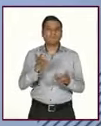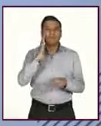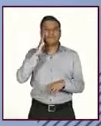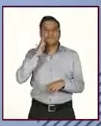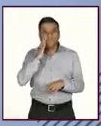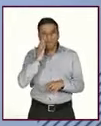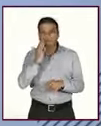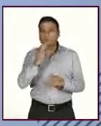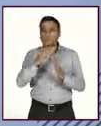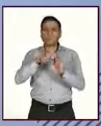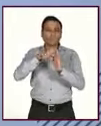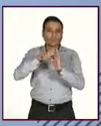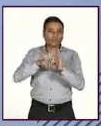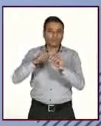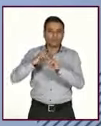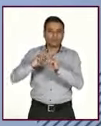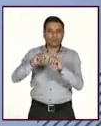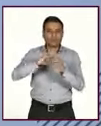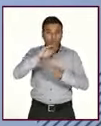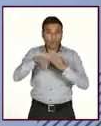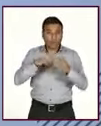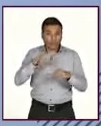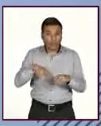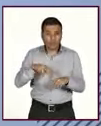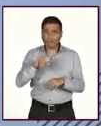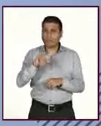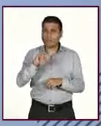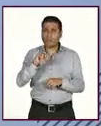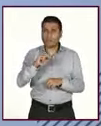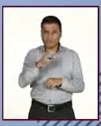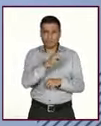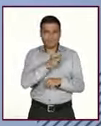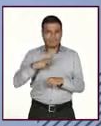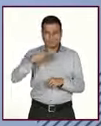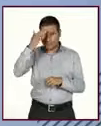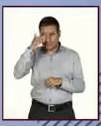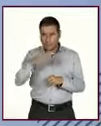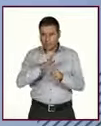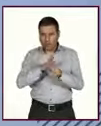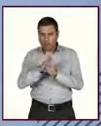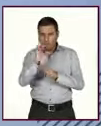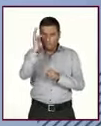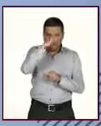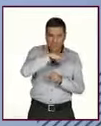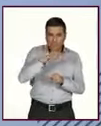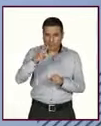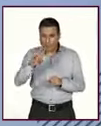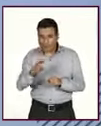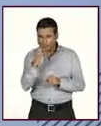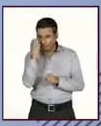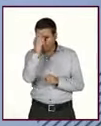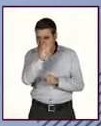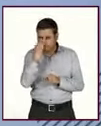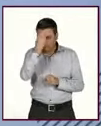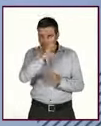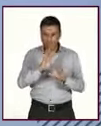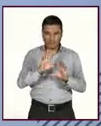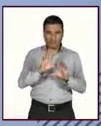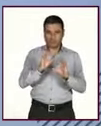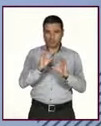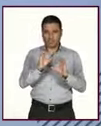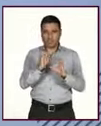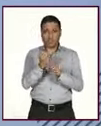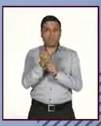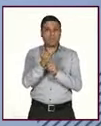es real. ¿Por qué no es real? Si es real, ¿por qué es real? O sea, creo que el autocuestionamiento nos ayuda muchísimo, tanto en la